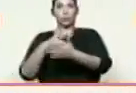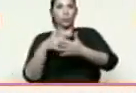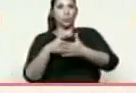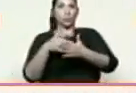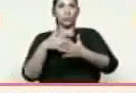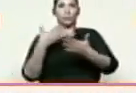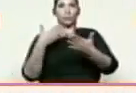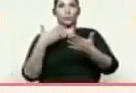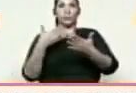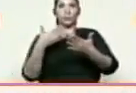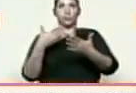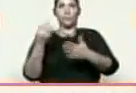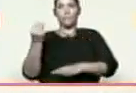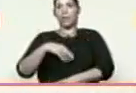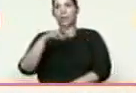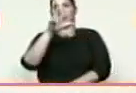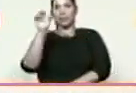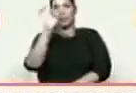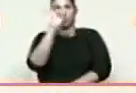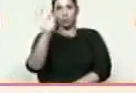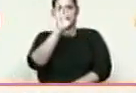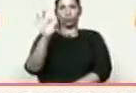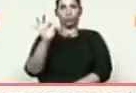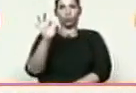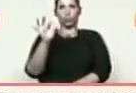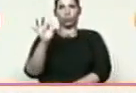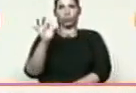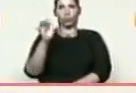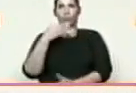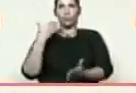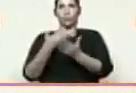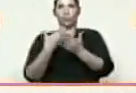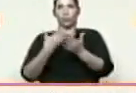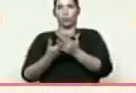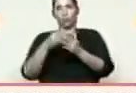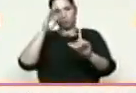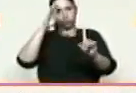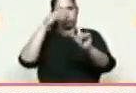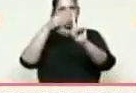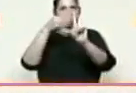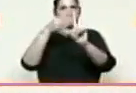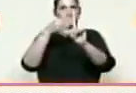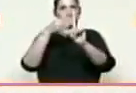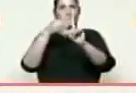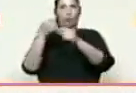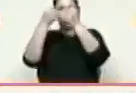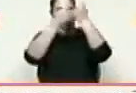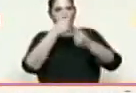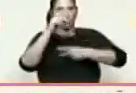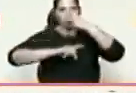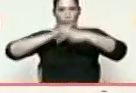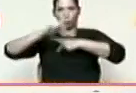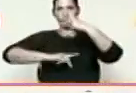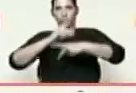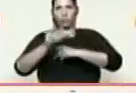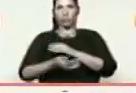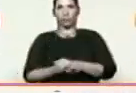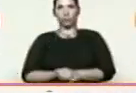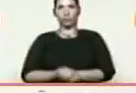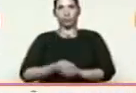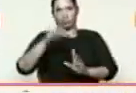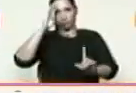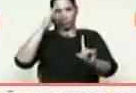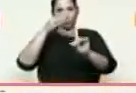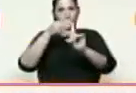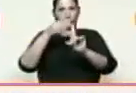Hay más del 30% de las propuestas están dirigidas a la economía productiva. Están dirigidas a cómo